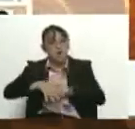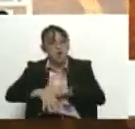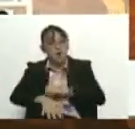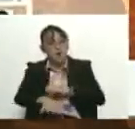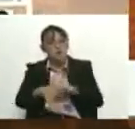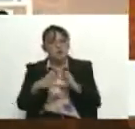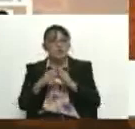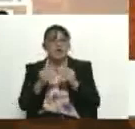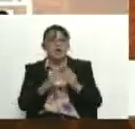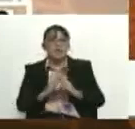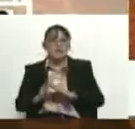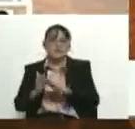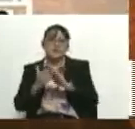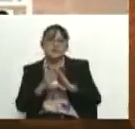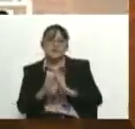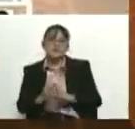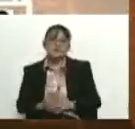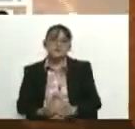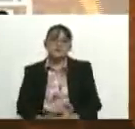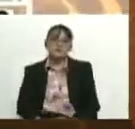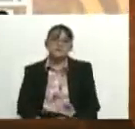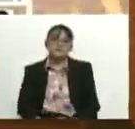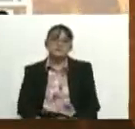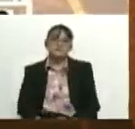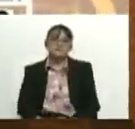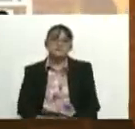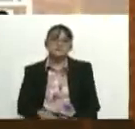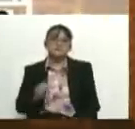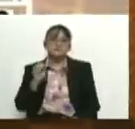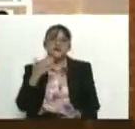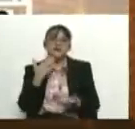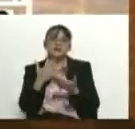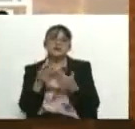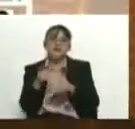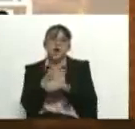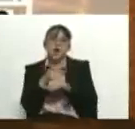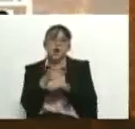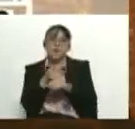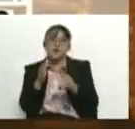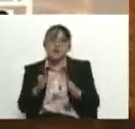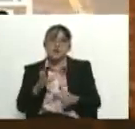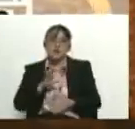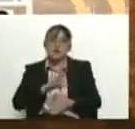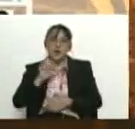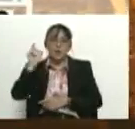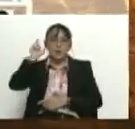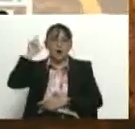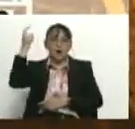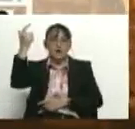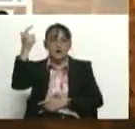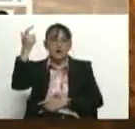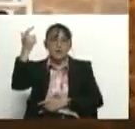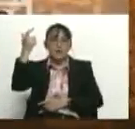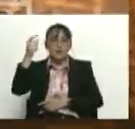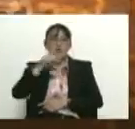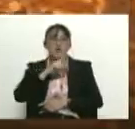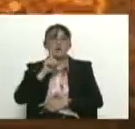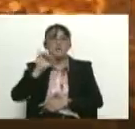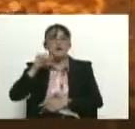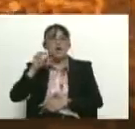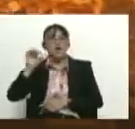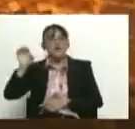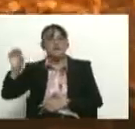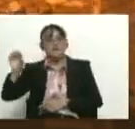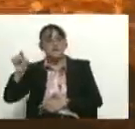comunidades así agradecemos Entonces al gobernador del estado guárico José Vázquez